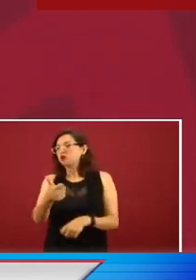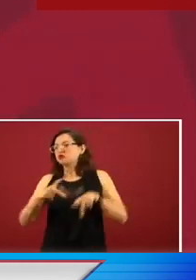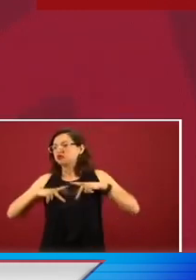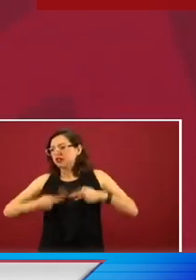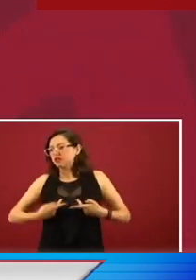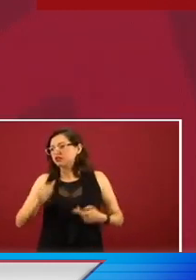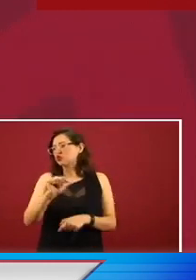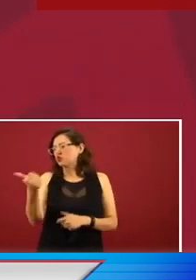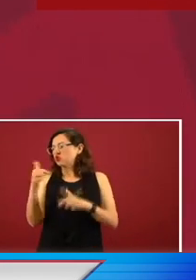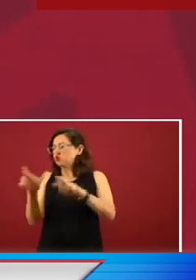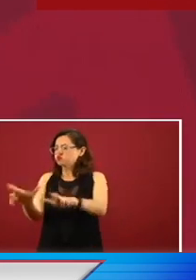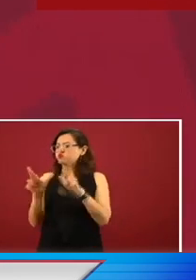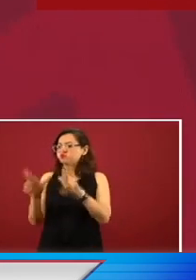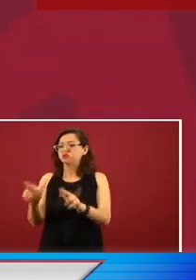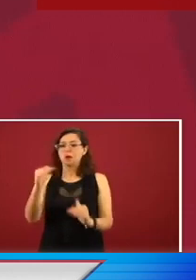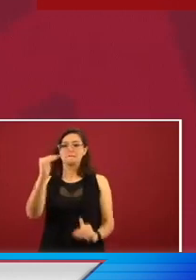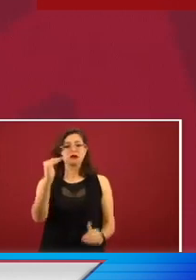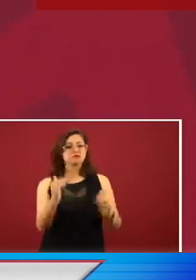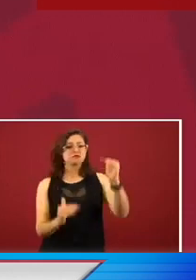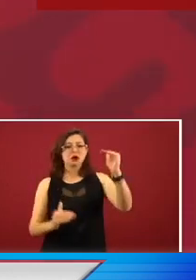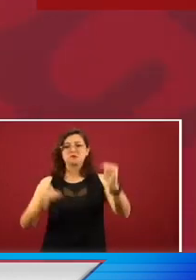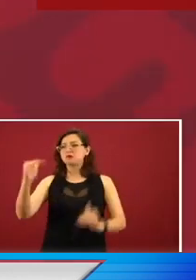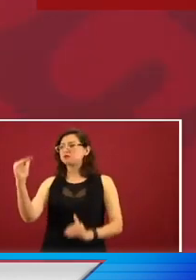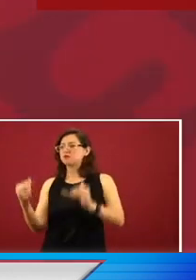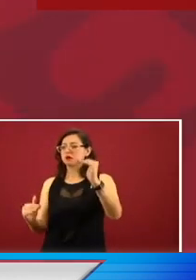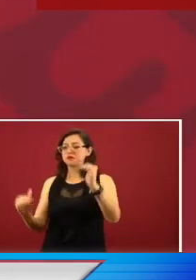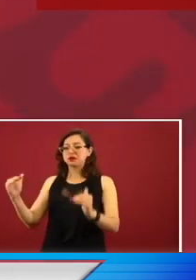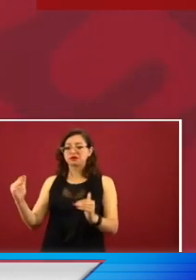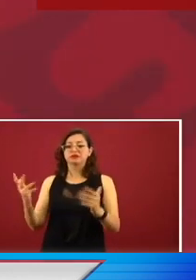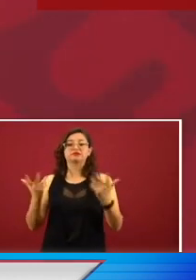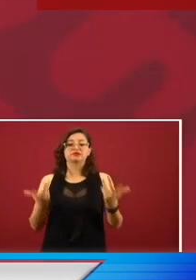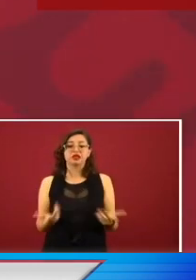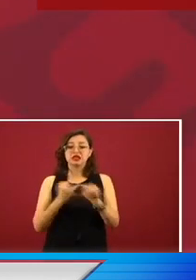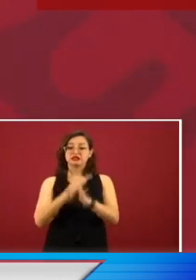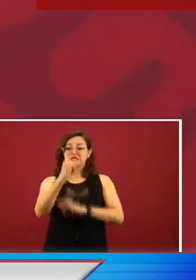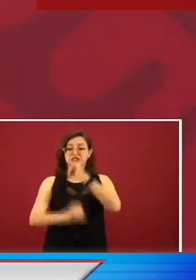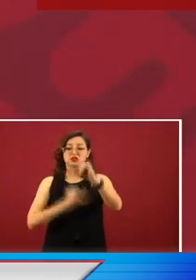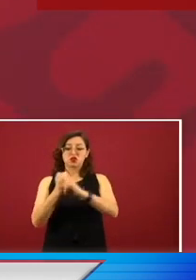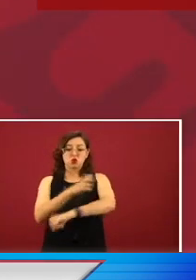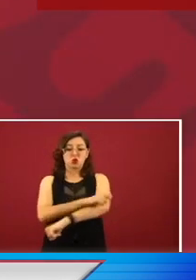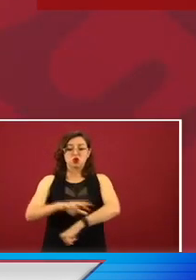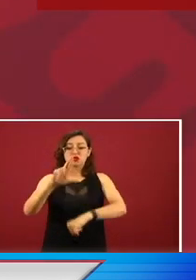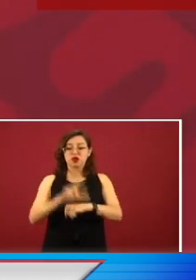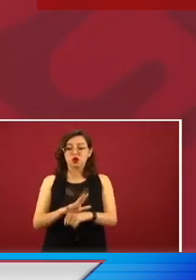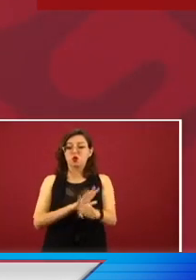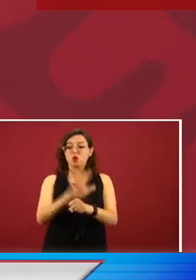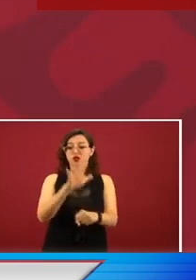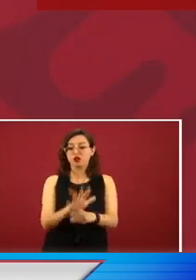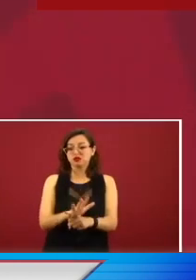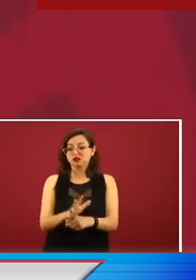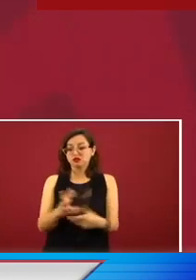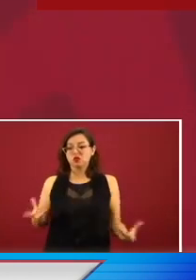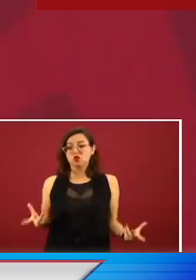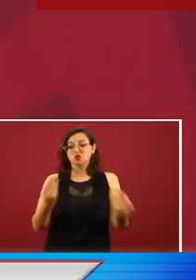por los más pobres y los menos favorecidos. Es alentador lo que se logró en esta cumbre G20 virtual, porque estuvieron presentes los líderes de